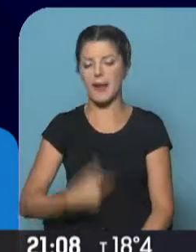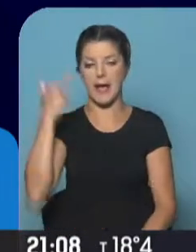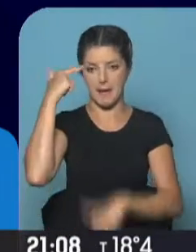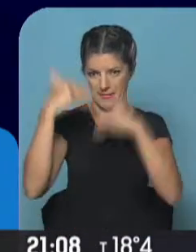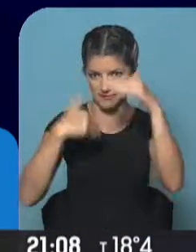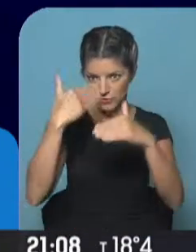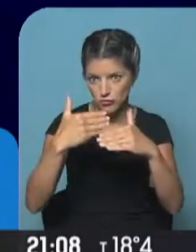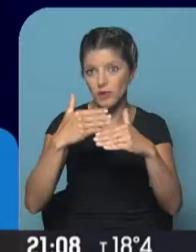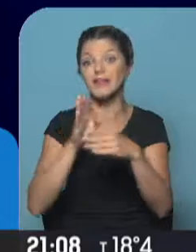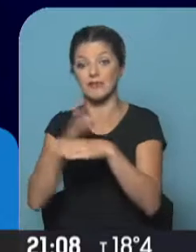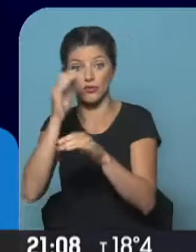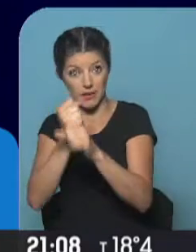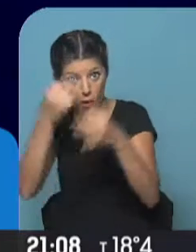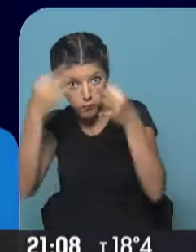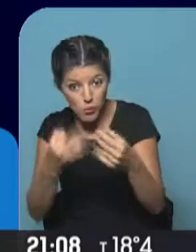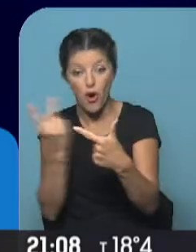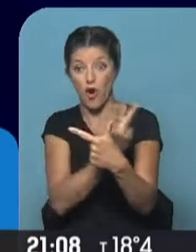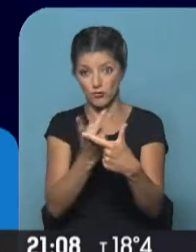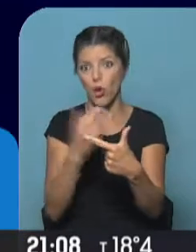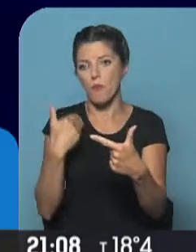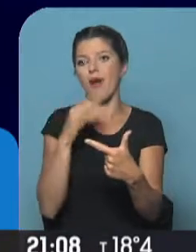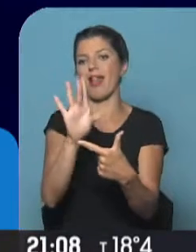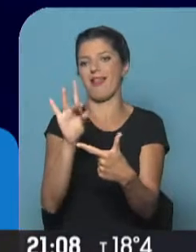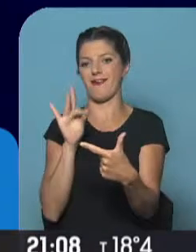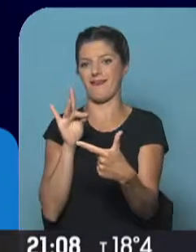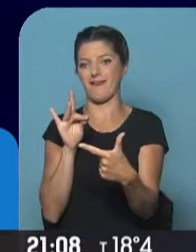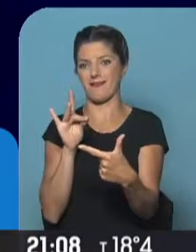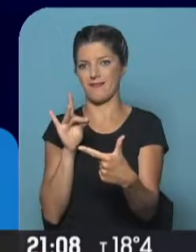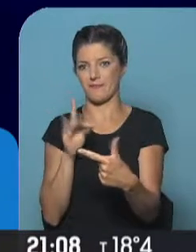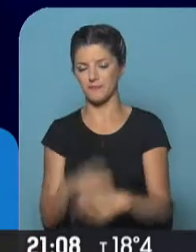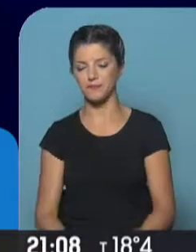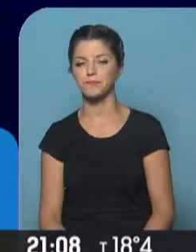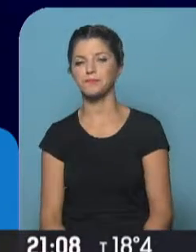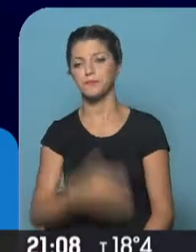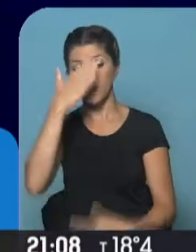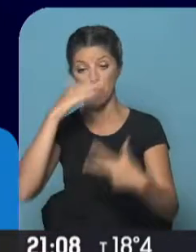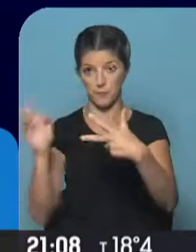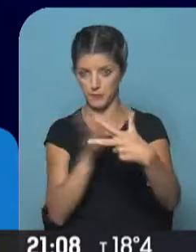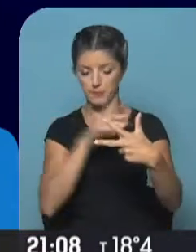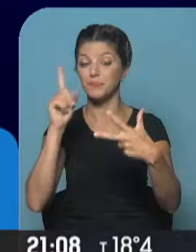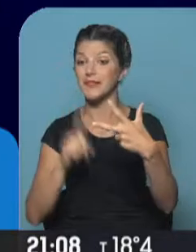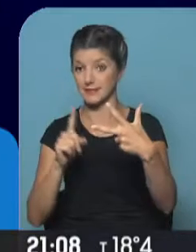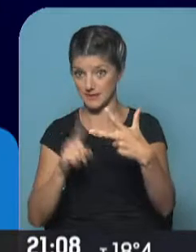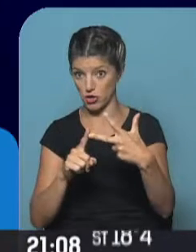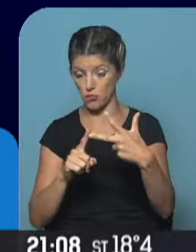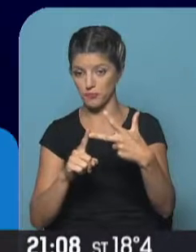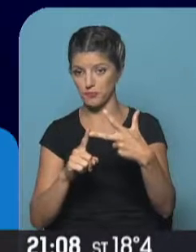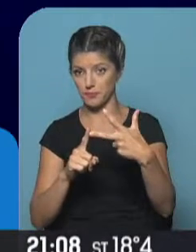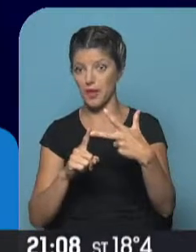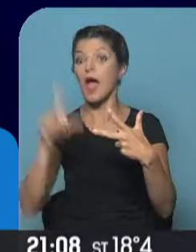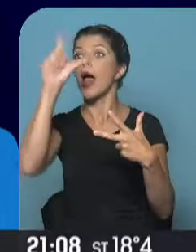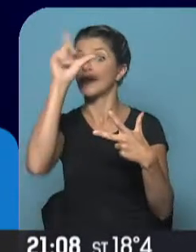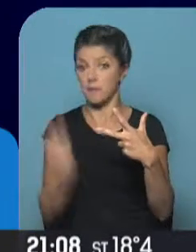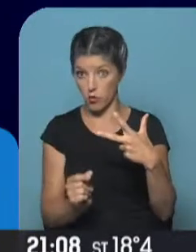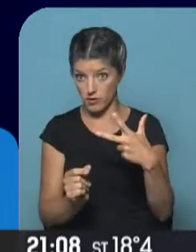buen trabajo. El tercer punto, el tercer eje, es el eje de la República y la